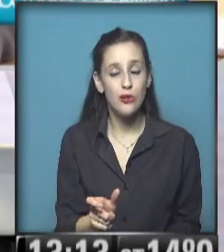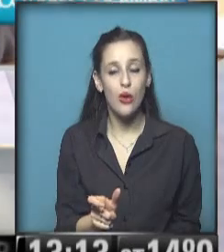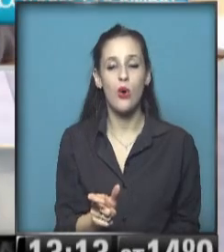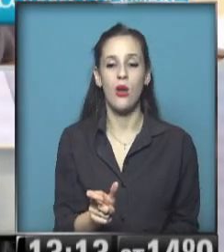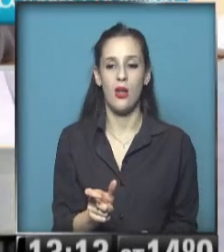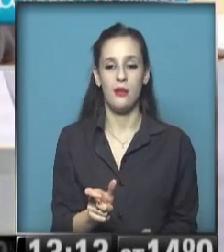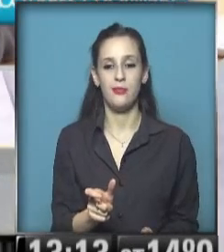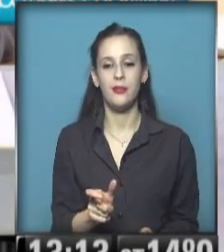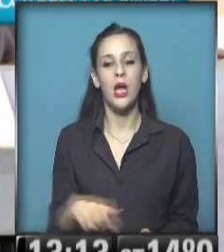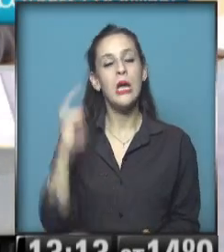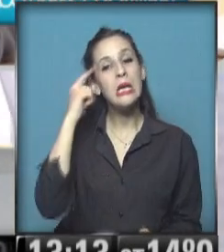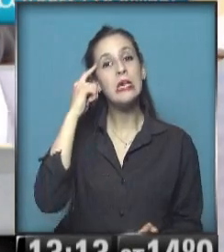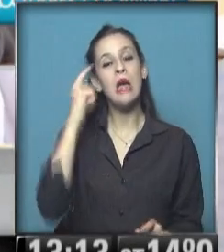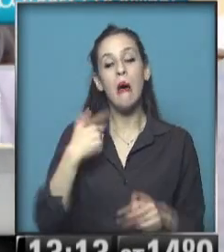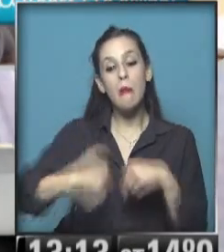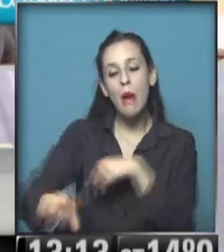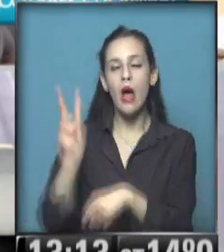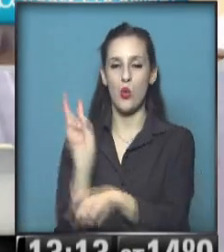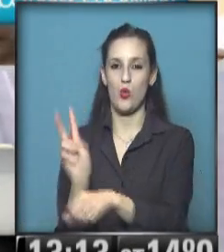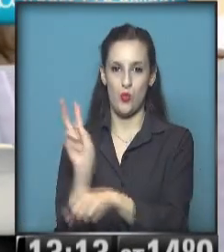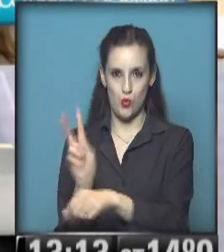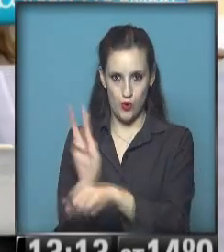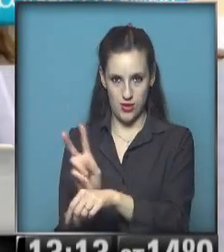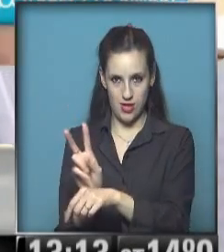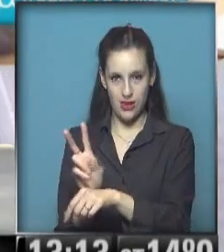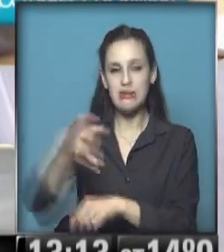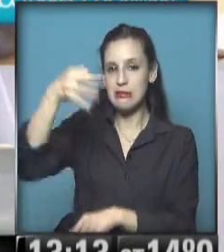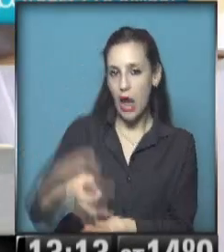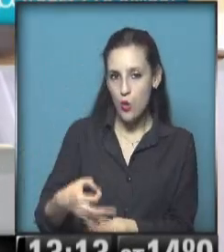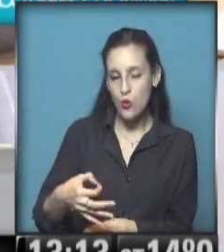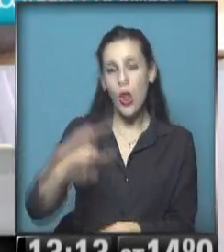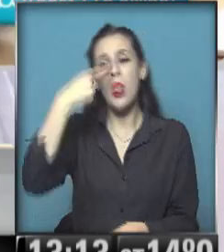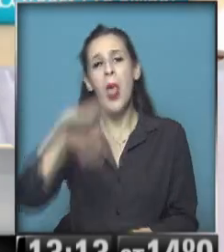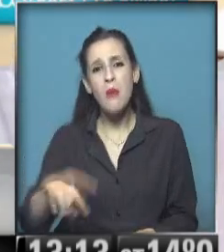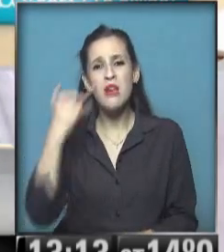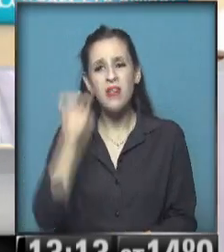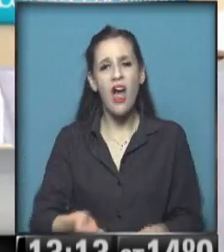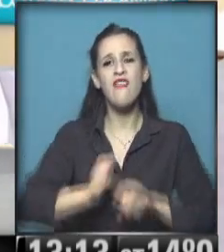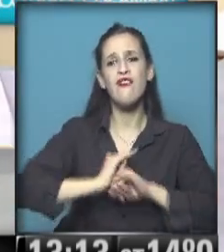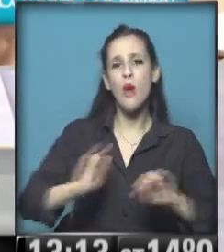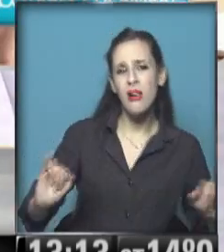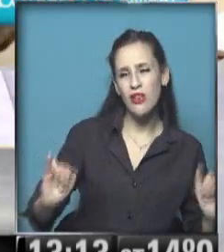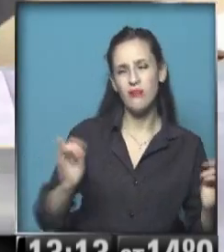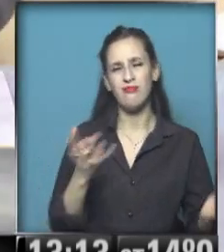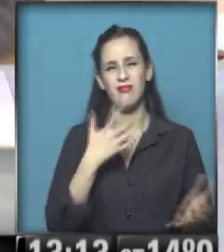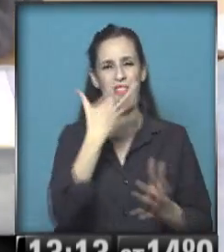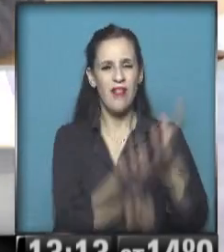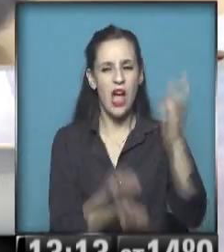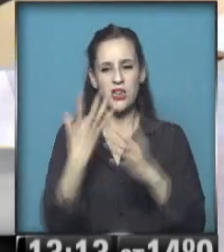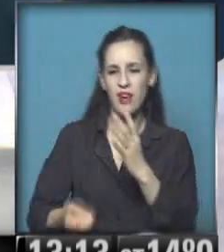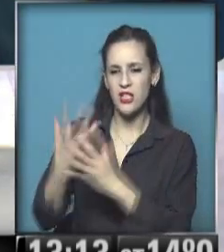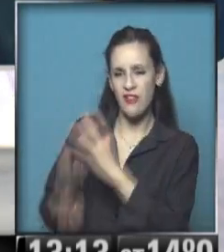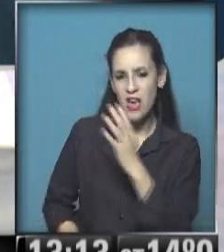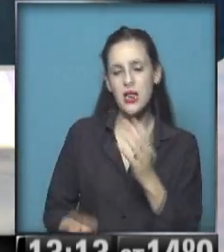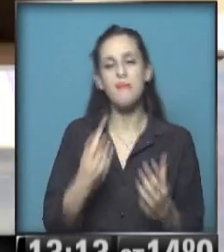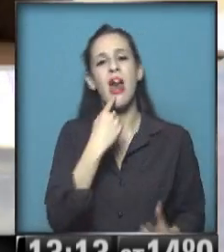que le iba a proveer seguridad. Después empezaron a ligar informaciones erráticas para llegar a decir que el